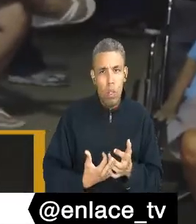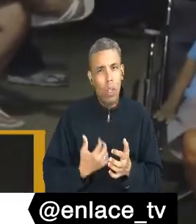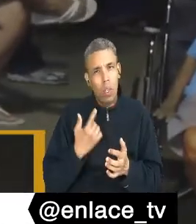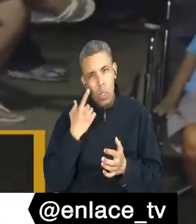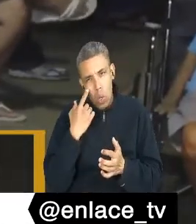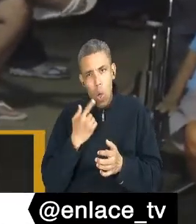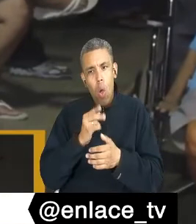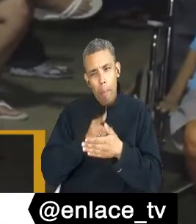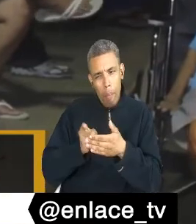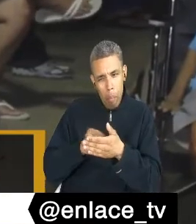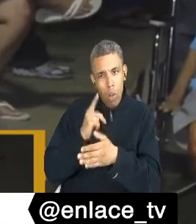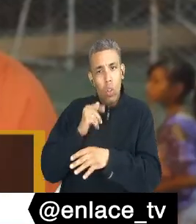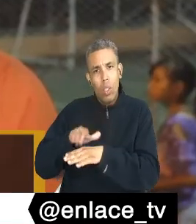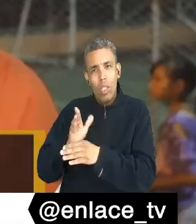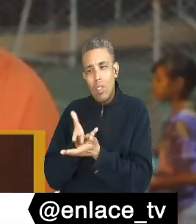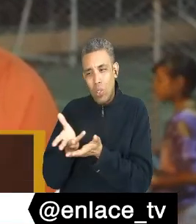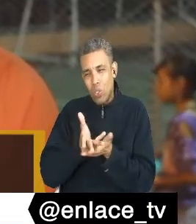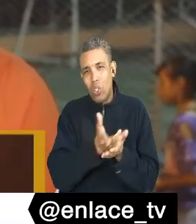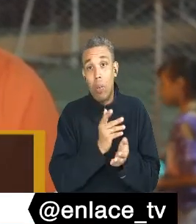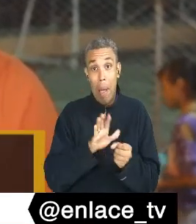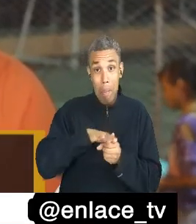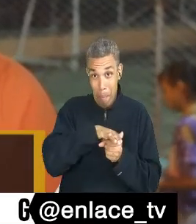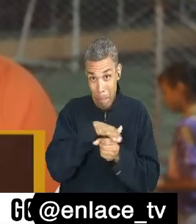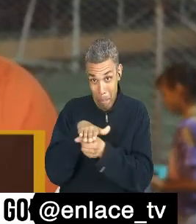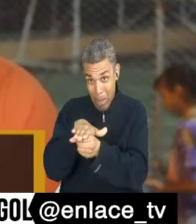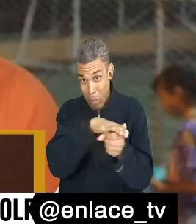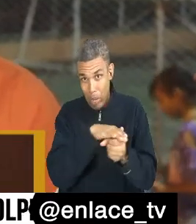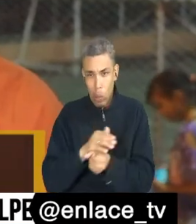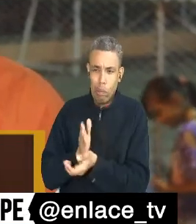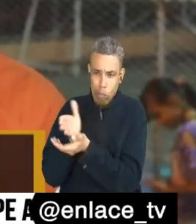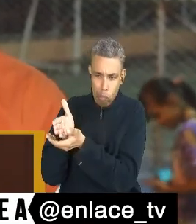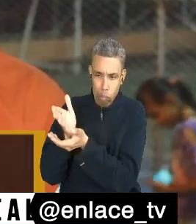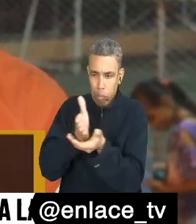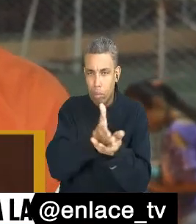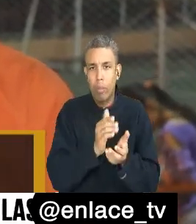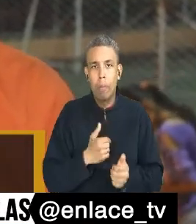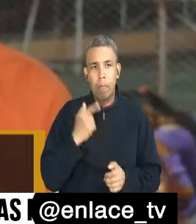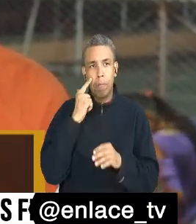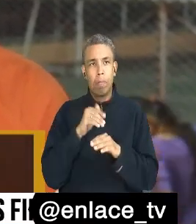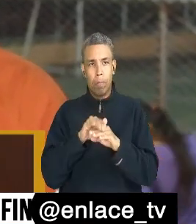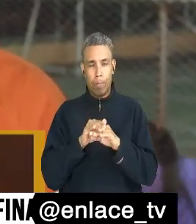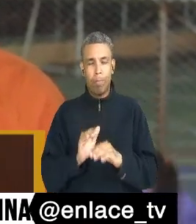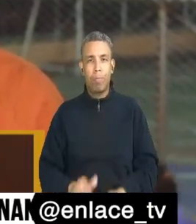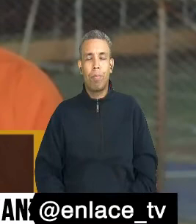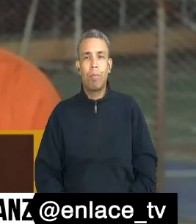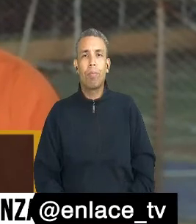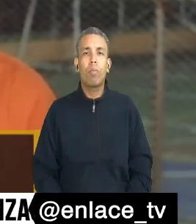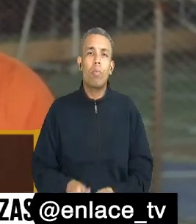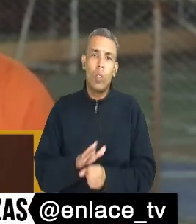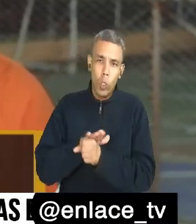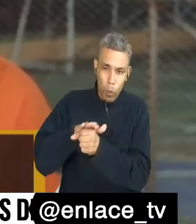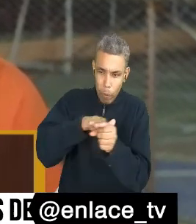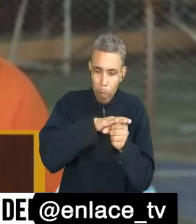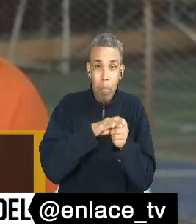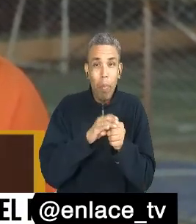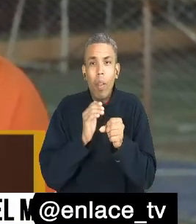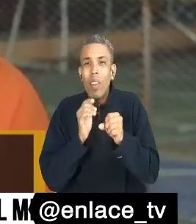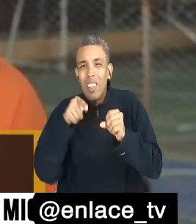las diferentes comunas. Pues estamos brindando una sensibilización a toda la comunidad del barrio